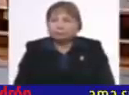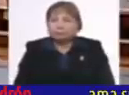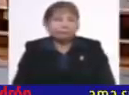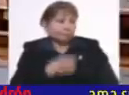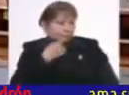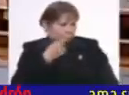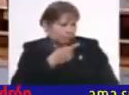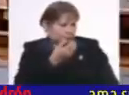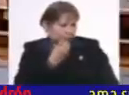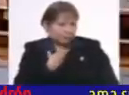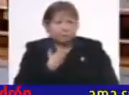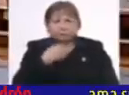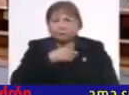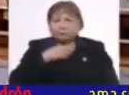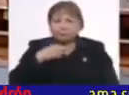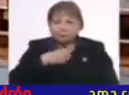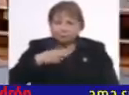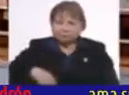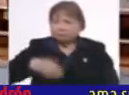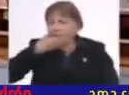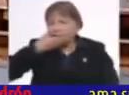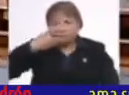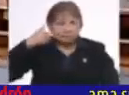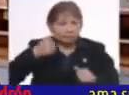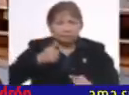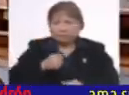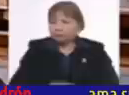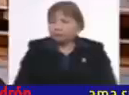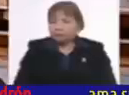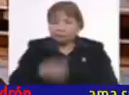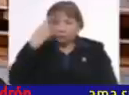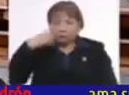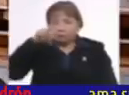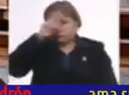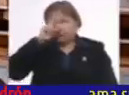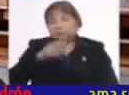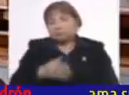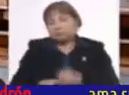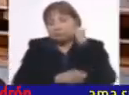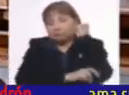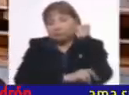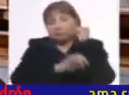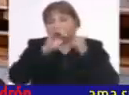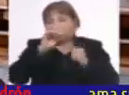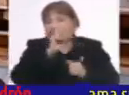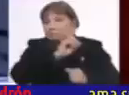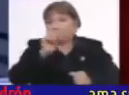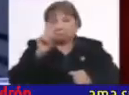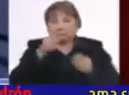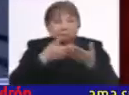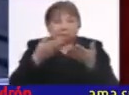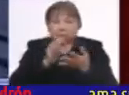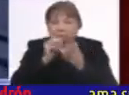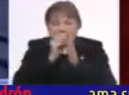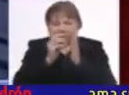el presidente me dijo que haga lo mejor para el país y no me dio ninguna